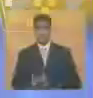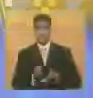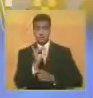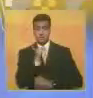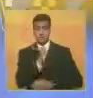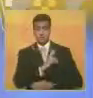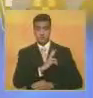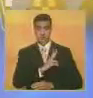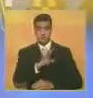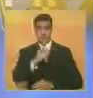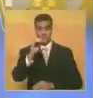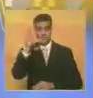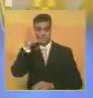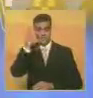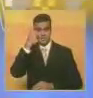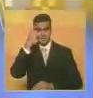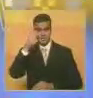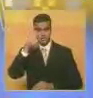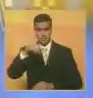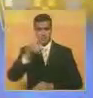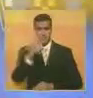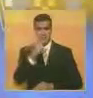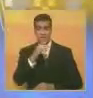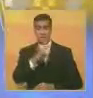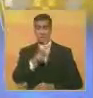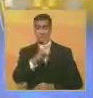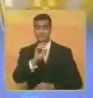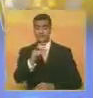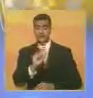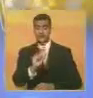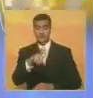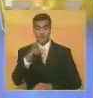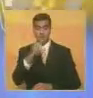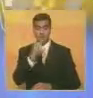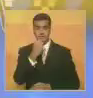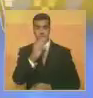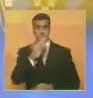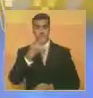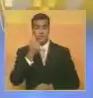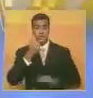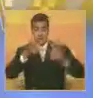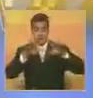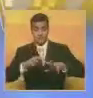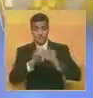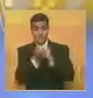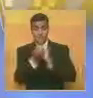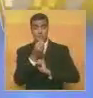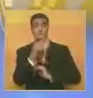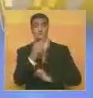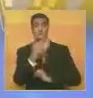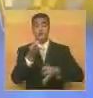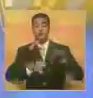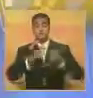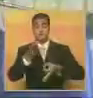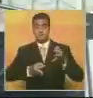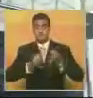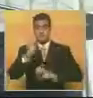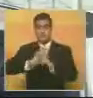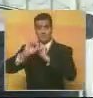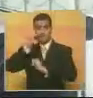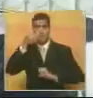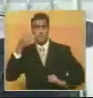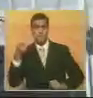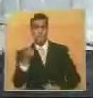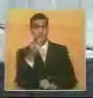Siete días cumple la situación de rehenes en el internado judicial de Barinas, en el cual exigen mejoras carcelarias y beneficios judiciales. Según la defensora del